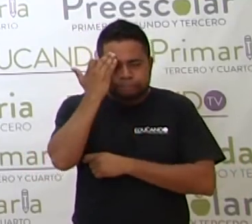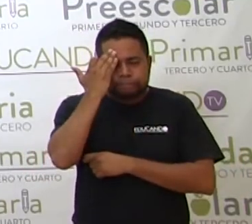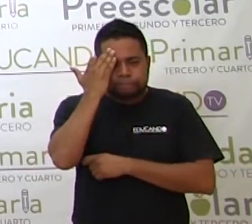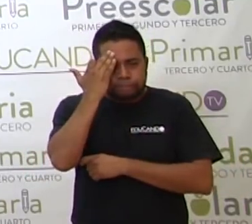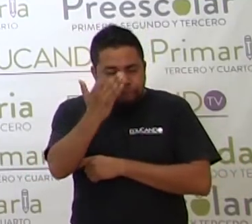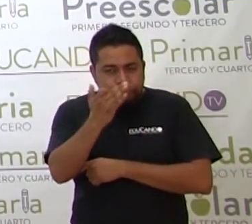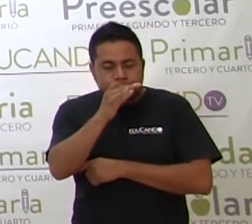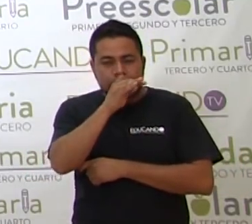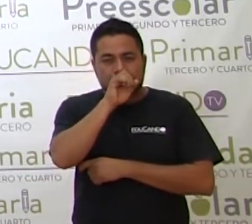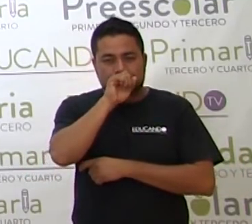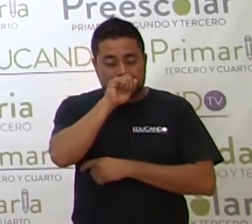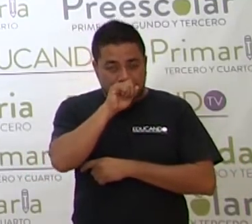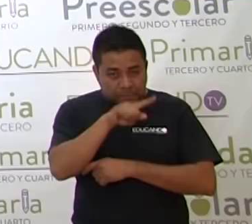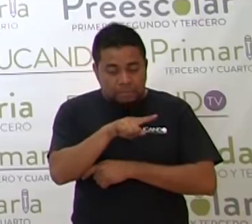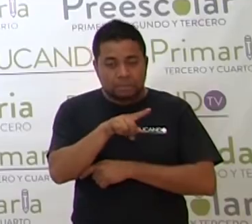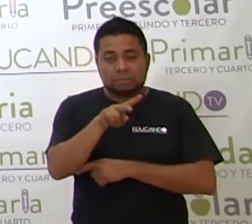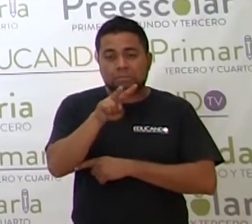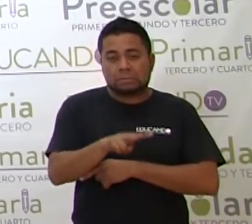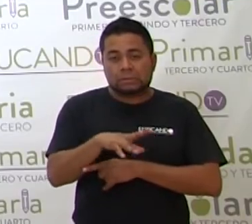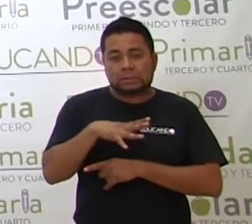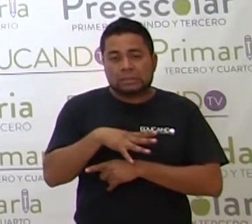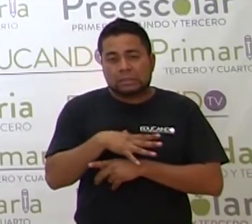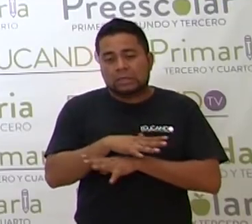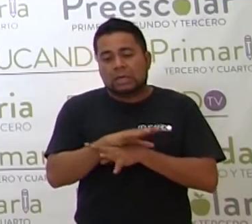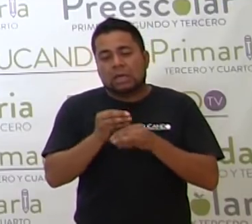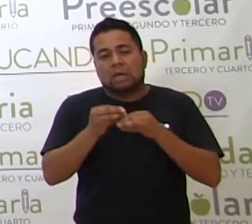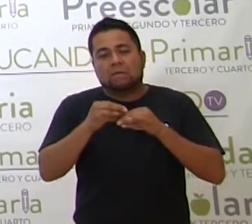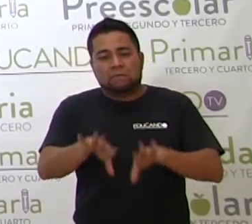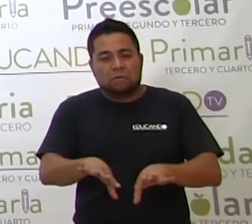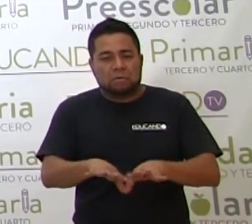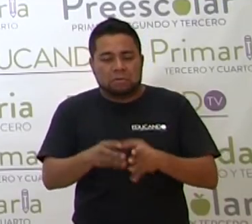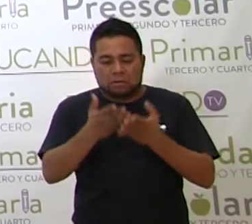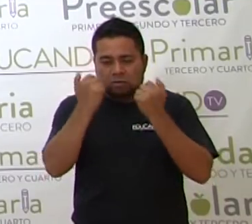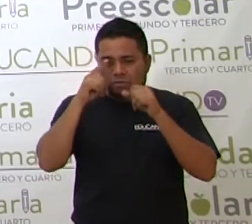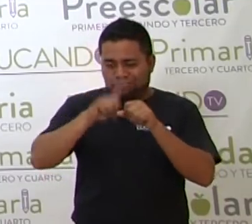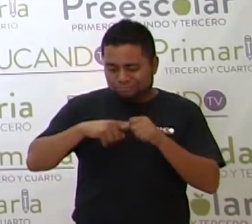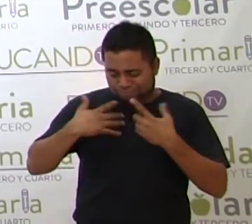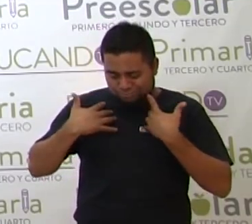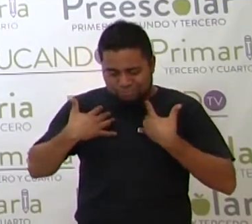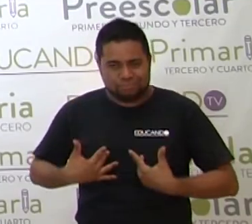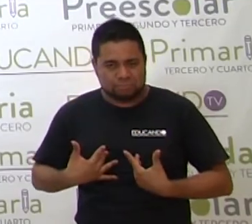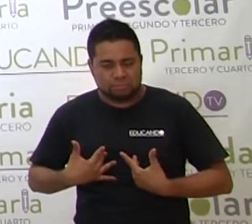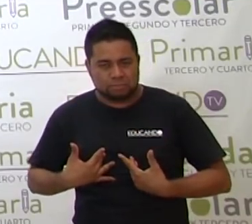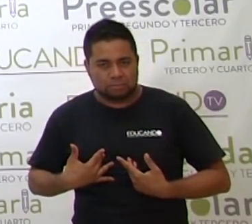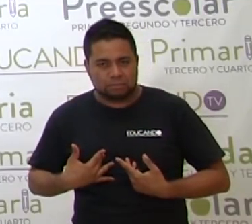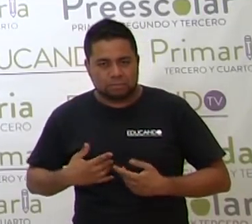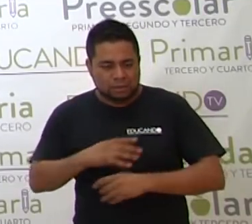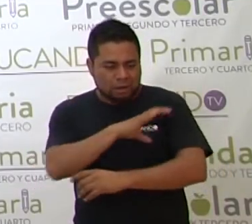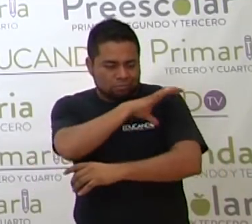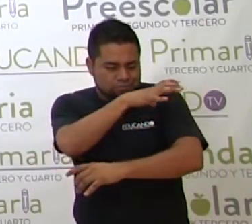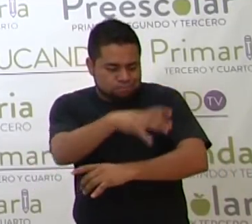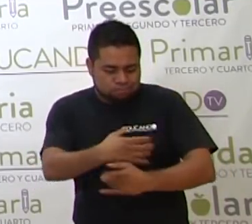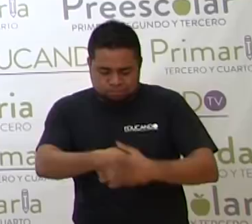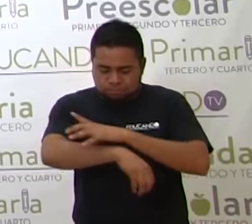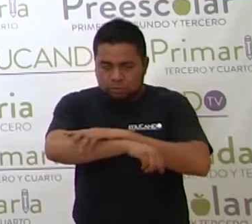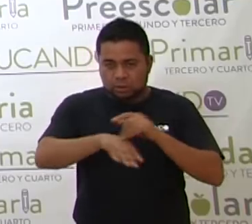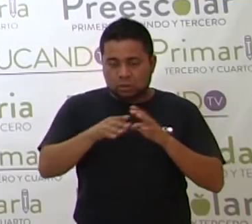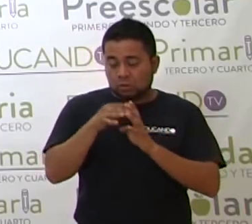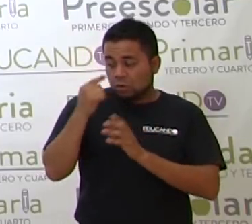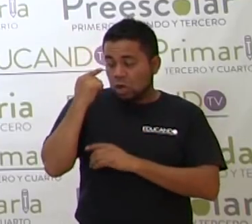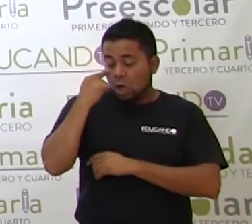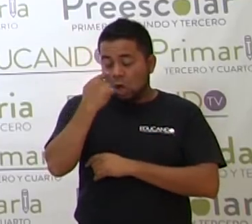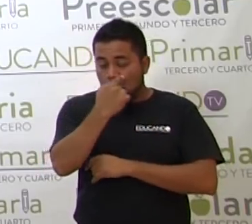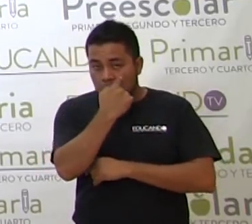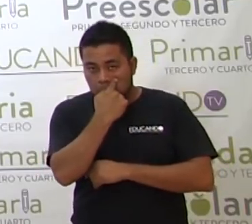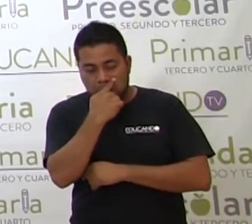tan gastadas que habían perdido la forma y el color. A pesar del aspecto, en sus ojos brillaba